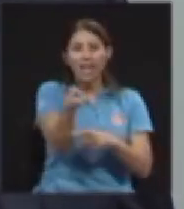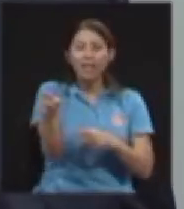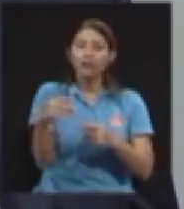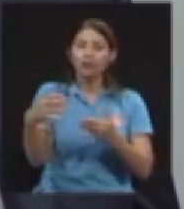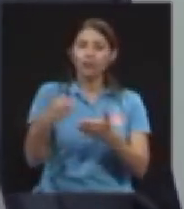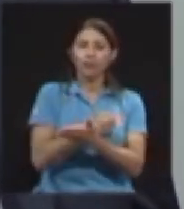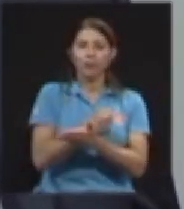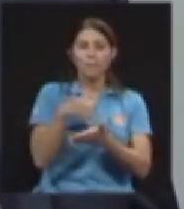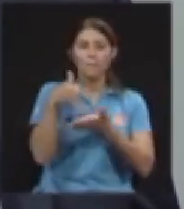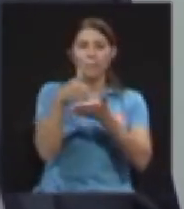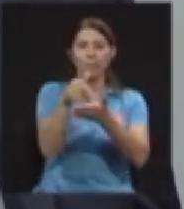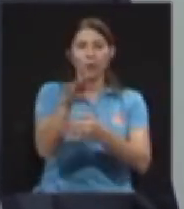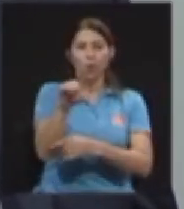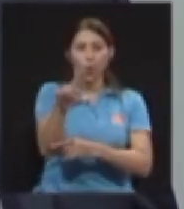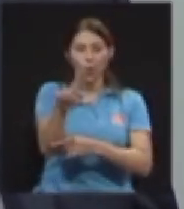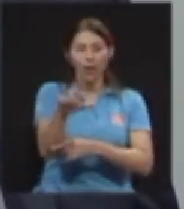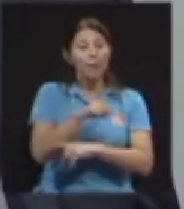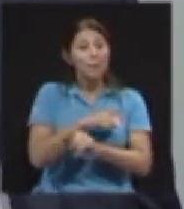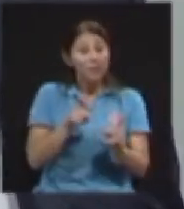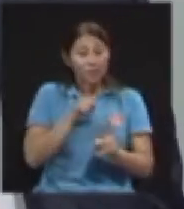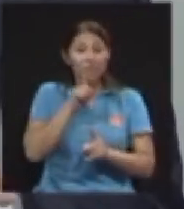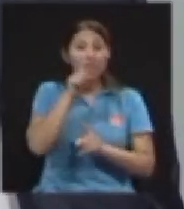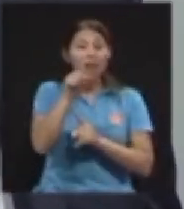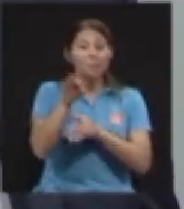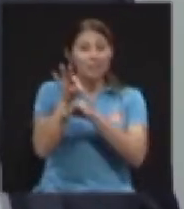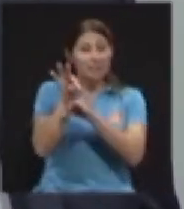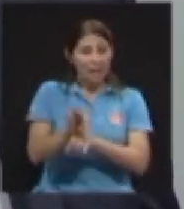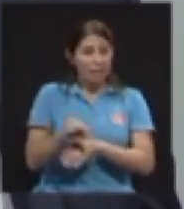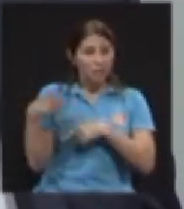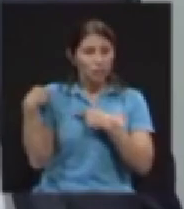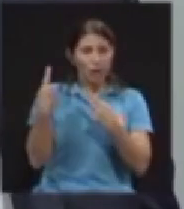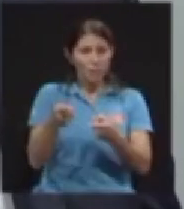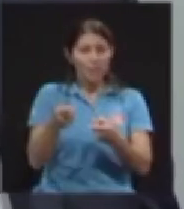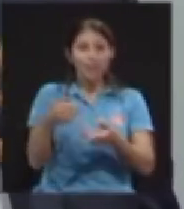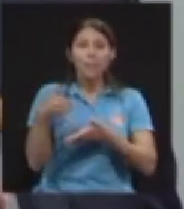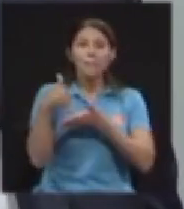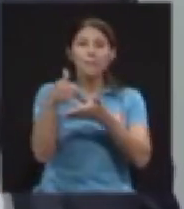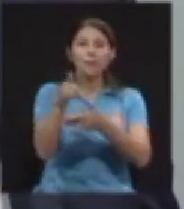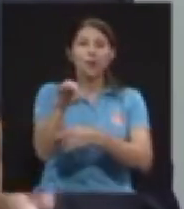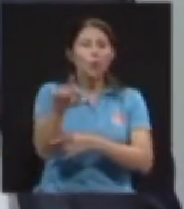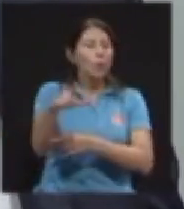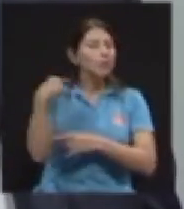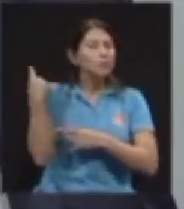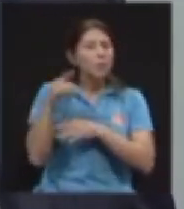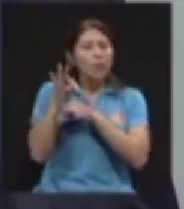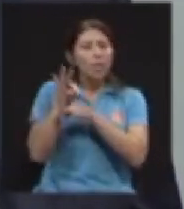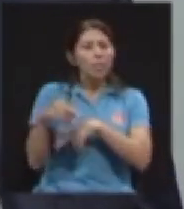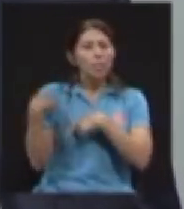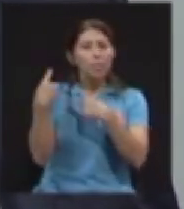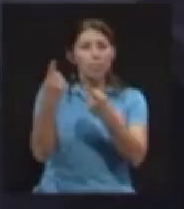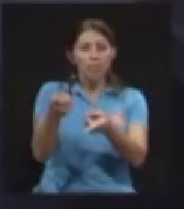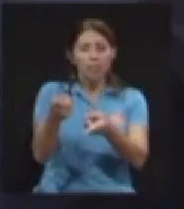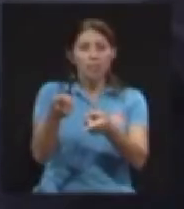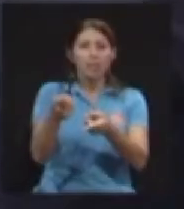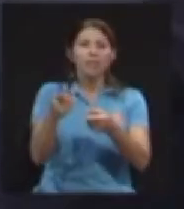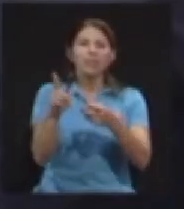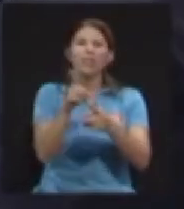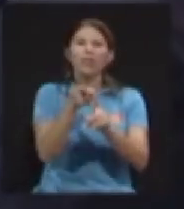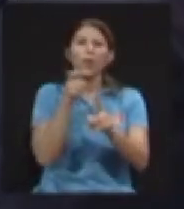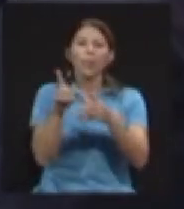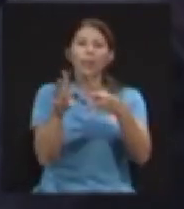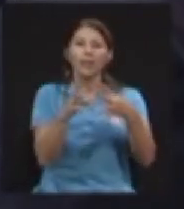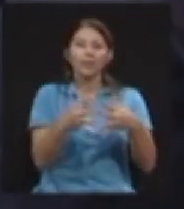del futuro, ¿verdad? Pero tradicionalmente los premios Nobel eran de Estados Unidos y muchos de ellos ligados a la Universidad de Chicago, la mayoría,